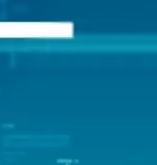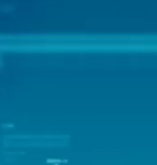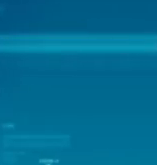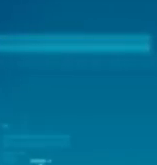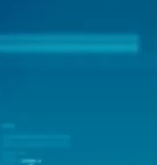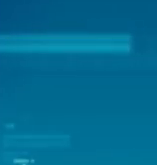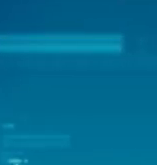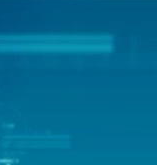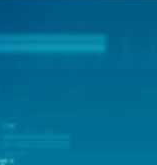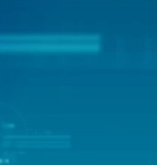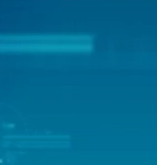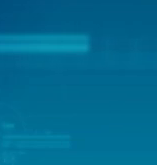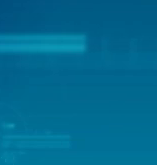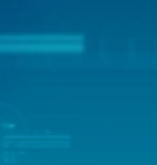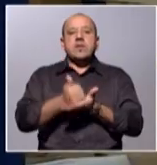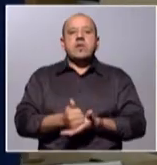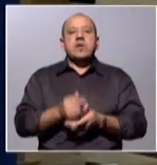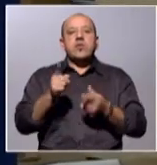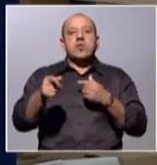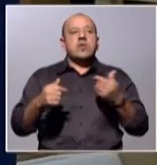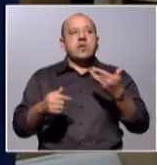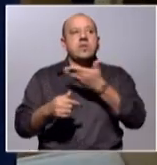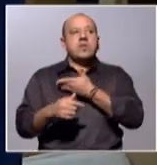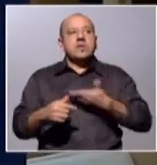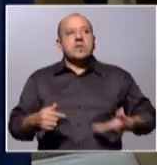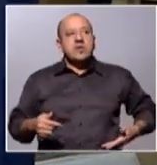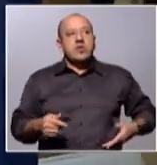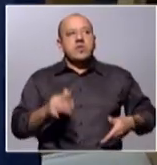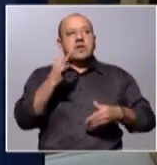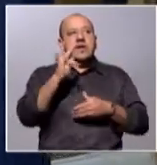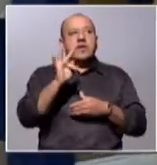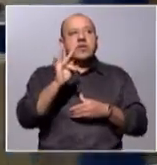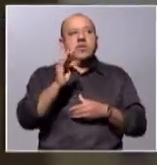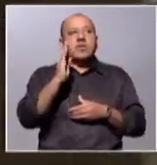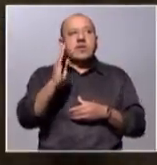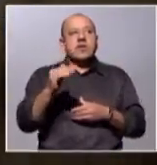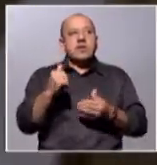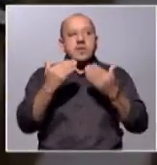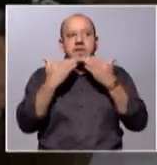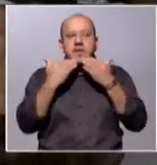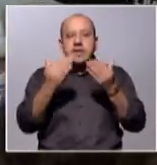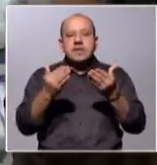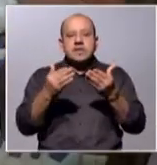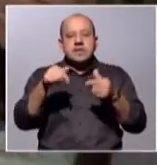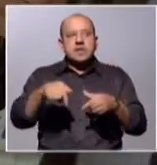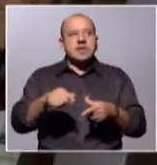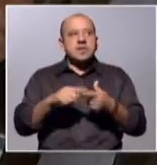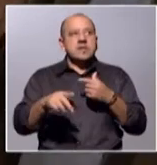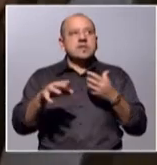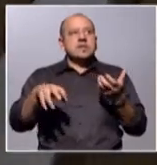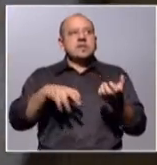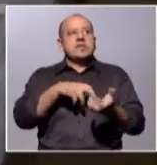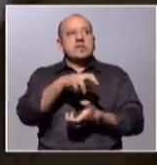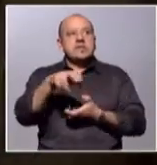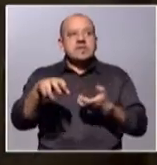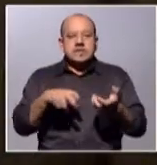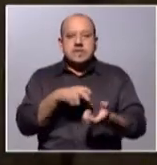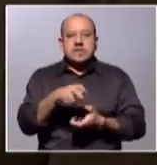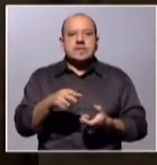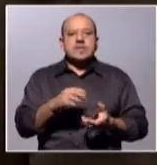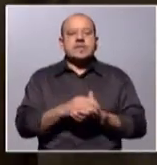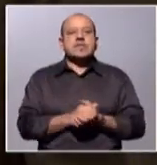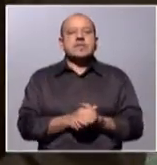estamos para conversar con el presidente del pit-cnt fernando pereira muchas gracias por recibirnos en medio de la tormenta y de la vorágine